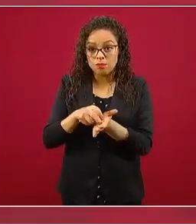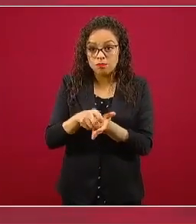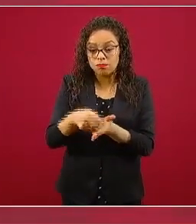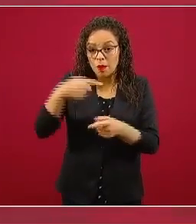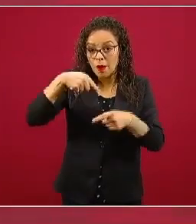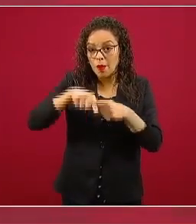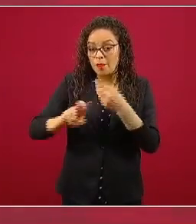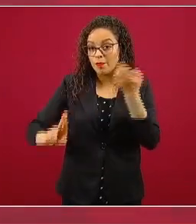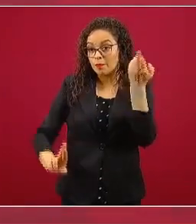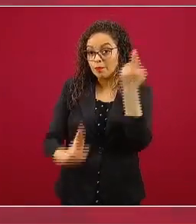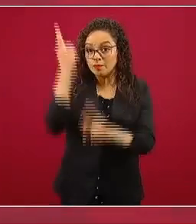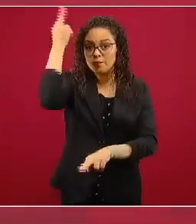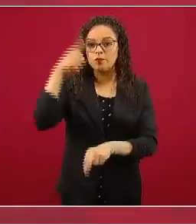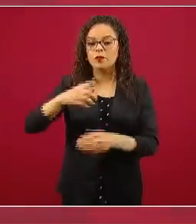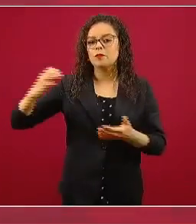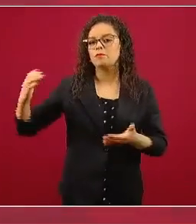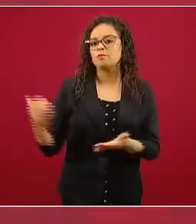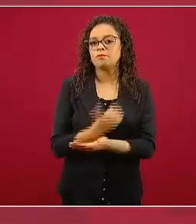pero como